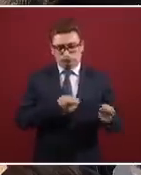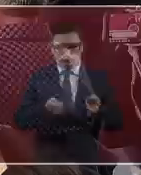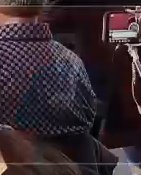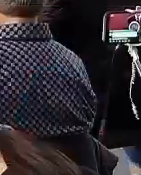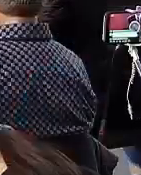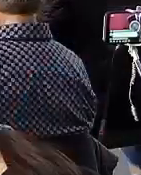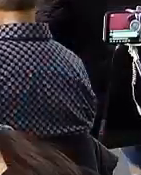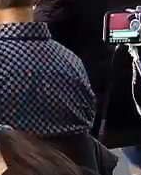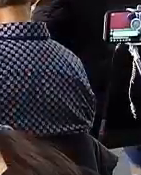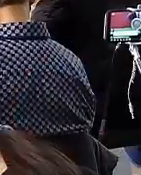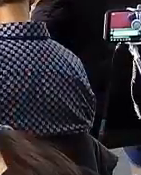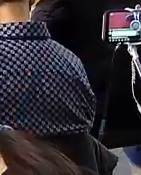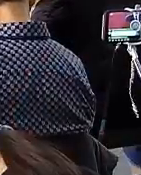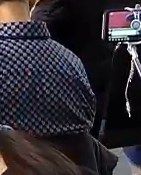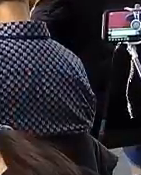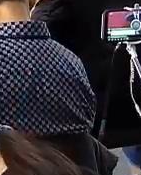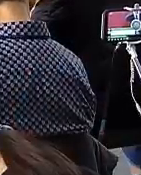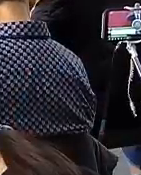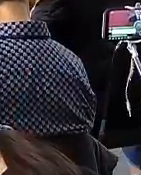porque